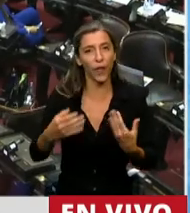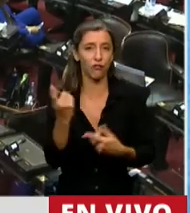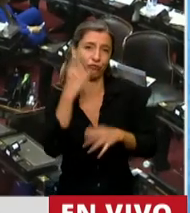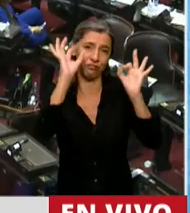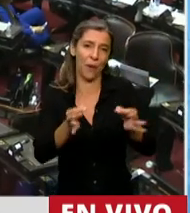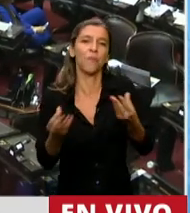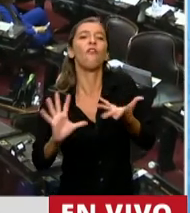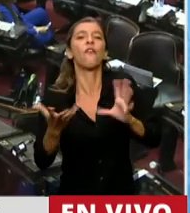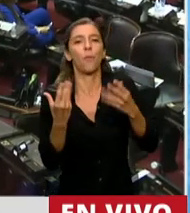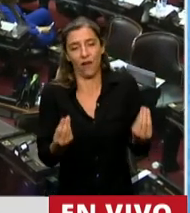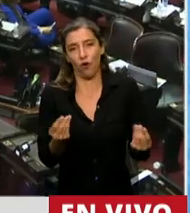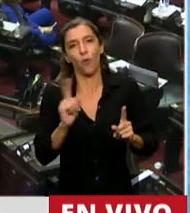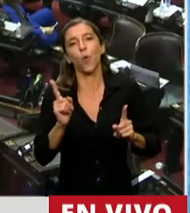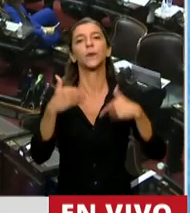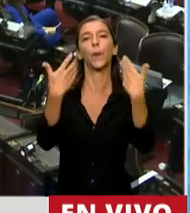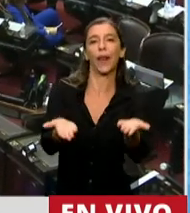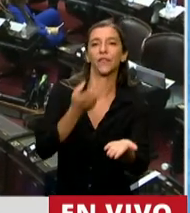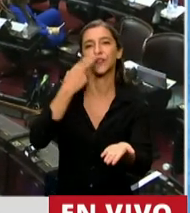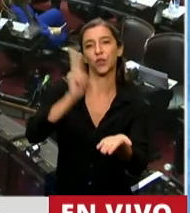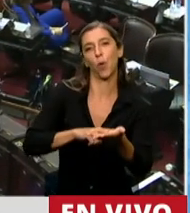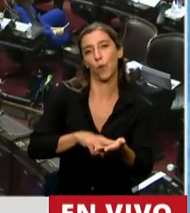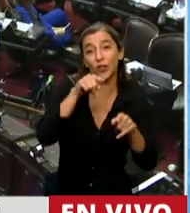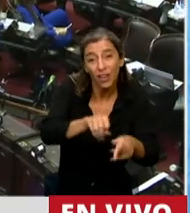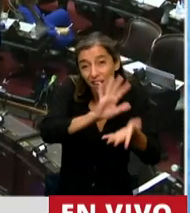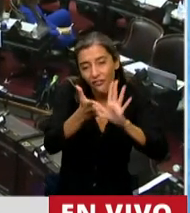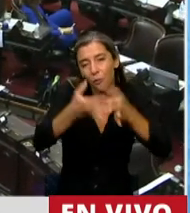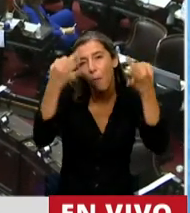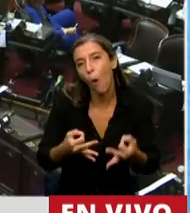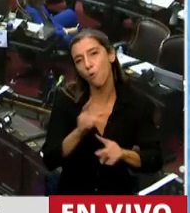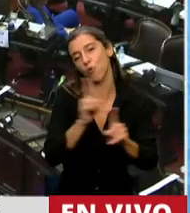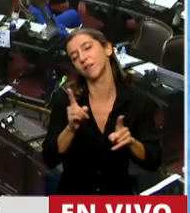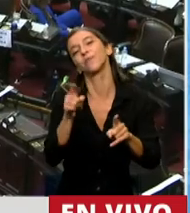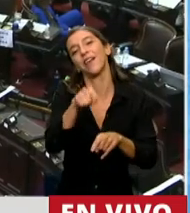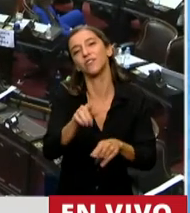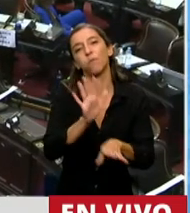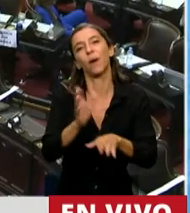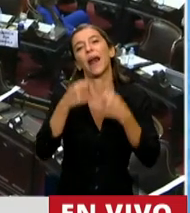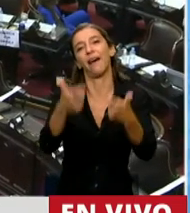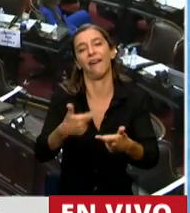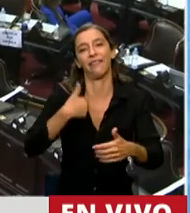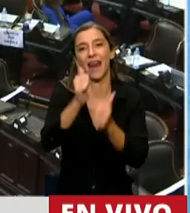no de beneficios impositivos al servicio de las grandes corporaciones, de la